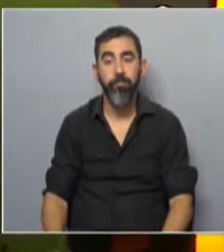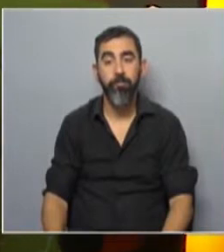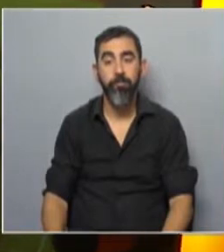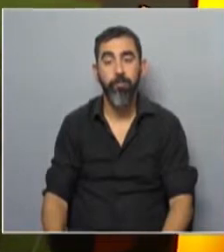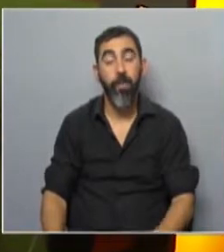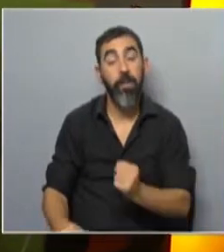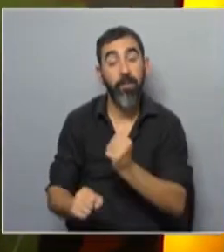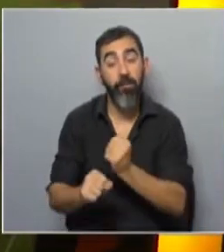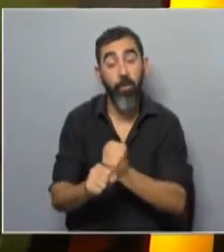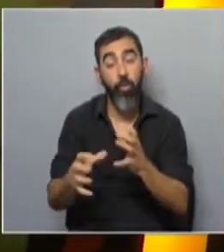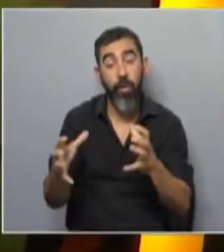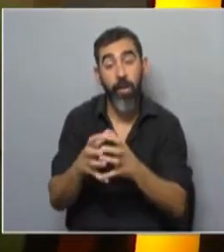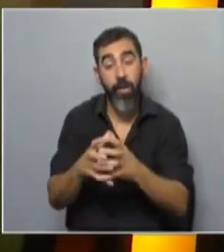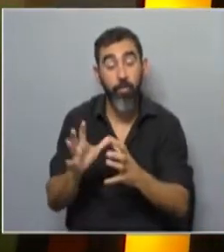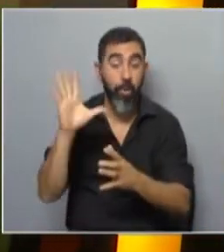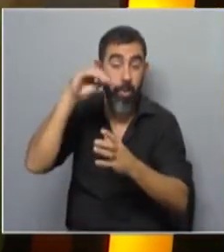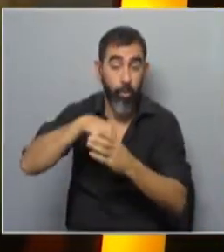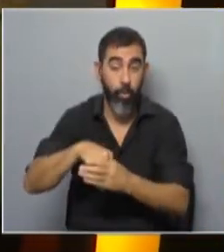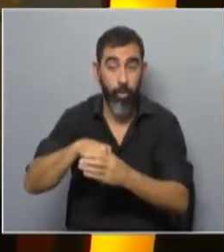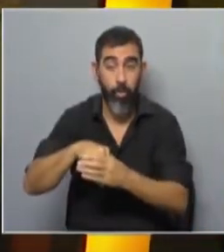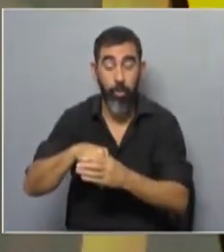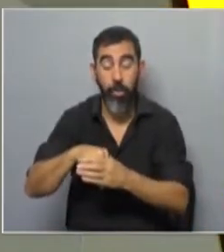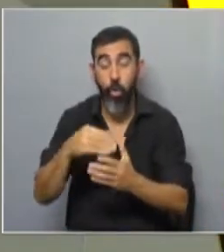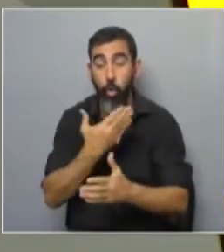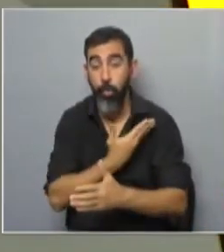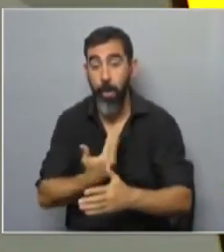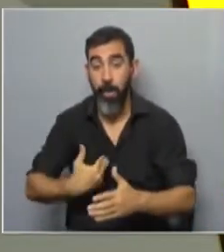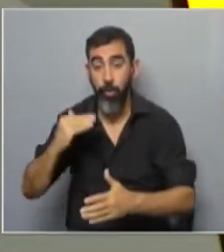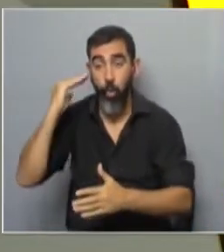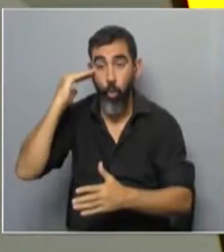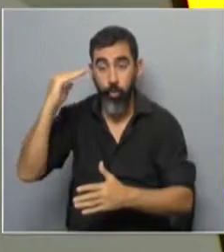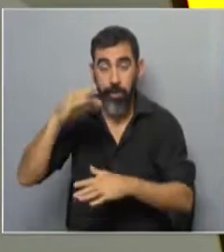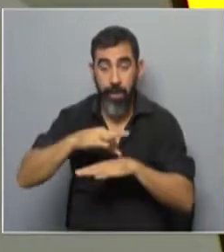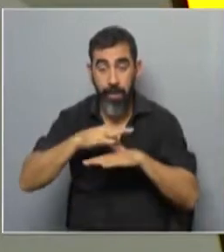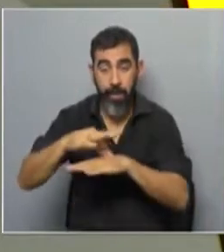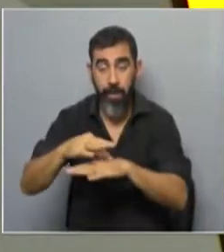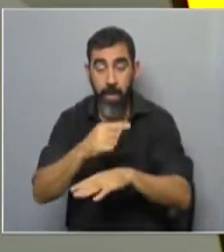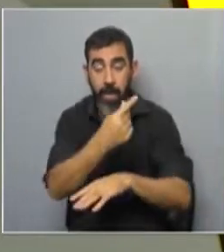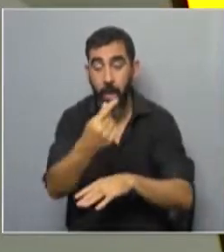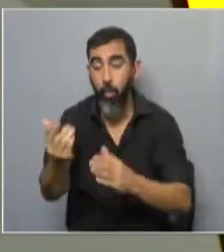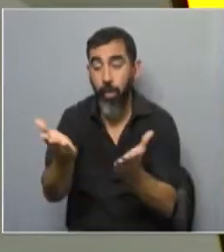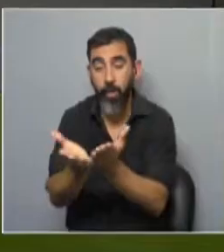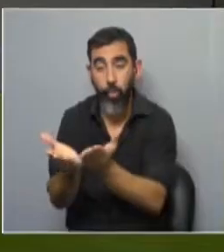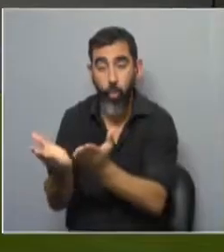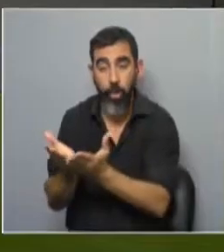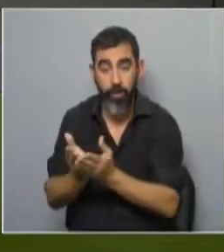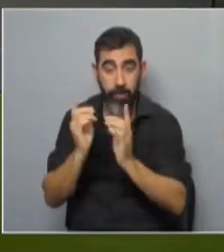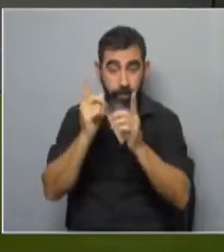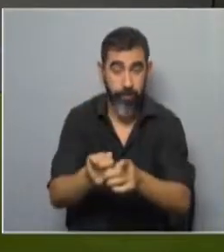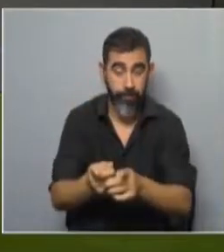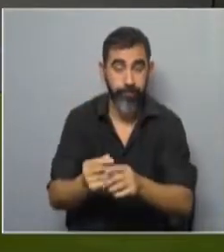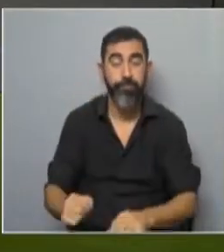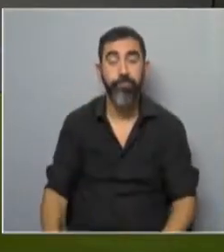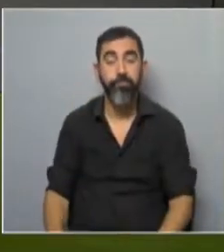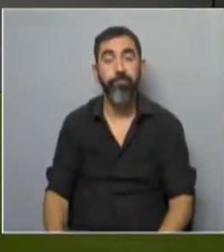Trabajo de equipo y el equipo incluye a la o el docente que guía y a cada uno de los chiquilines, ¿no? Sí, y